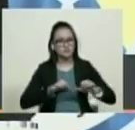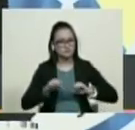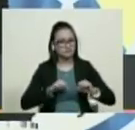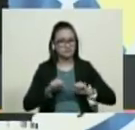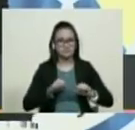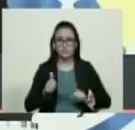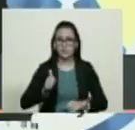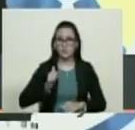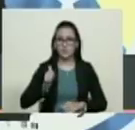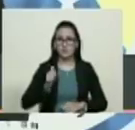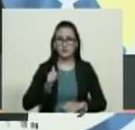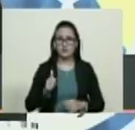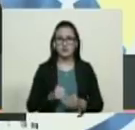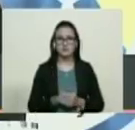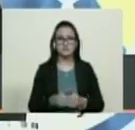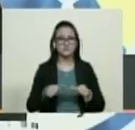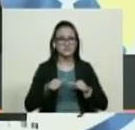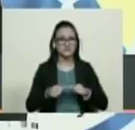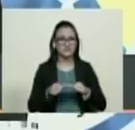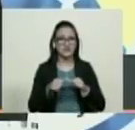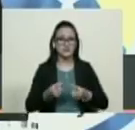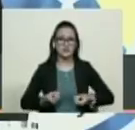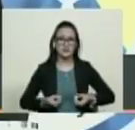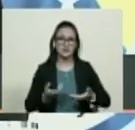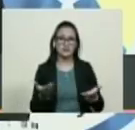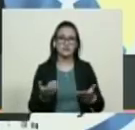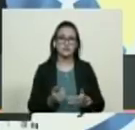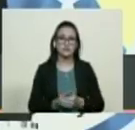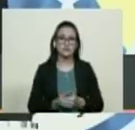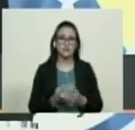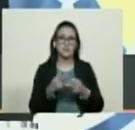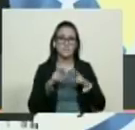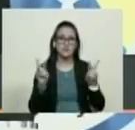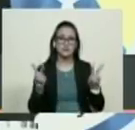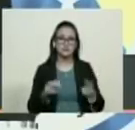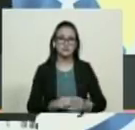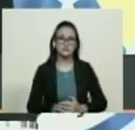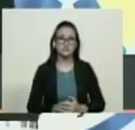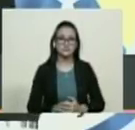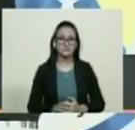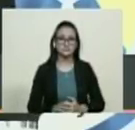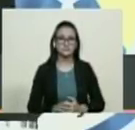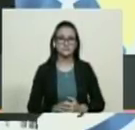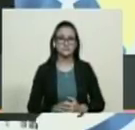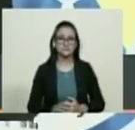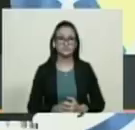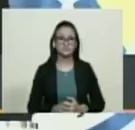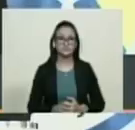sean necesarias para seguir garantizando la paz, que será